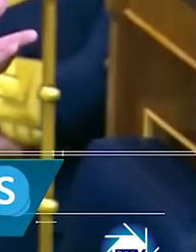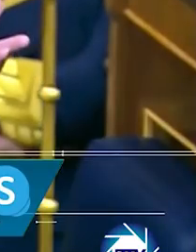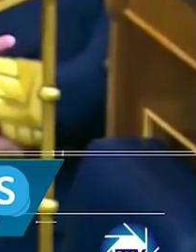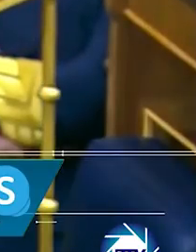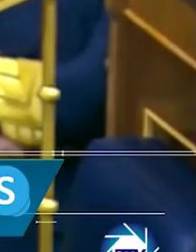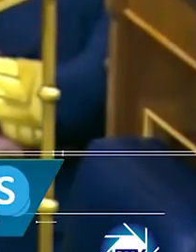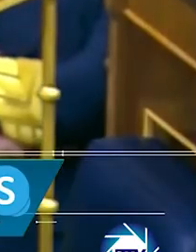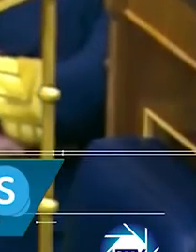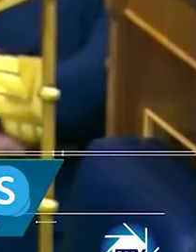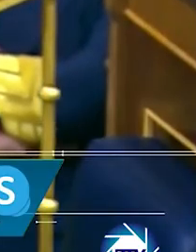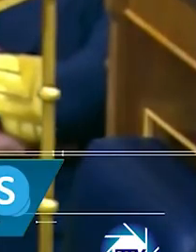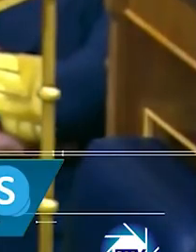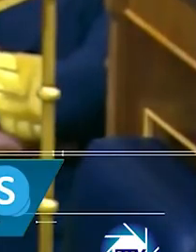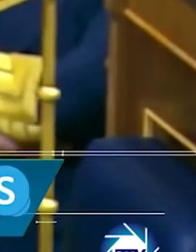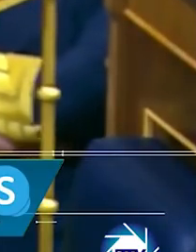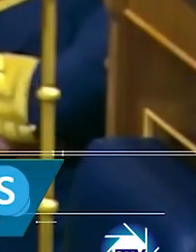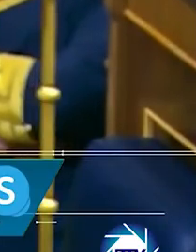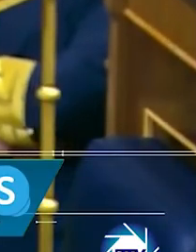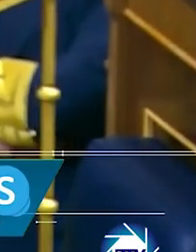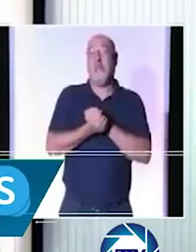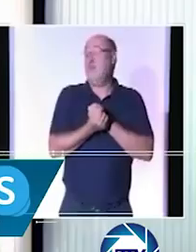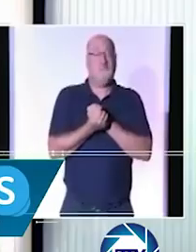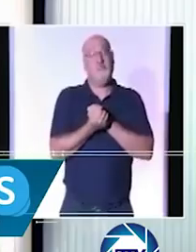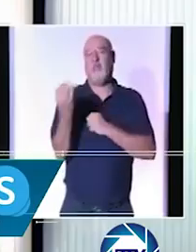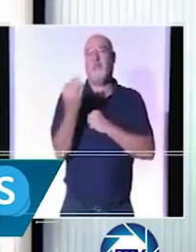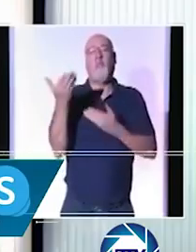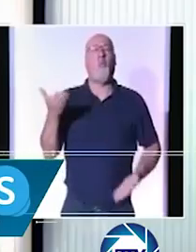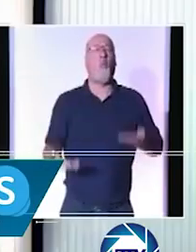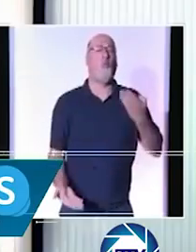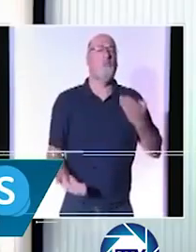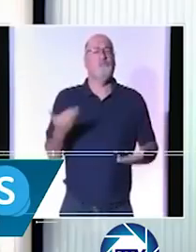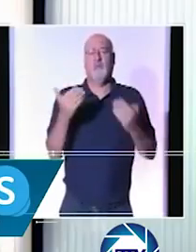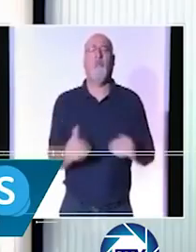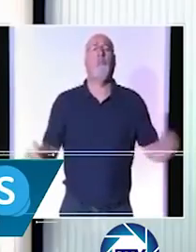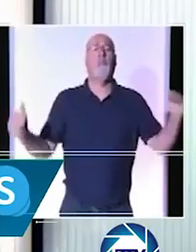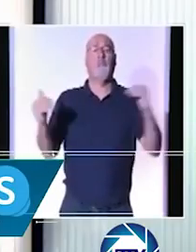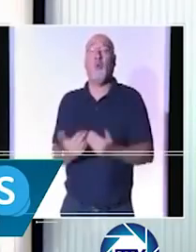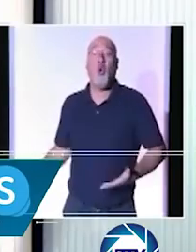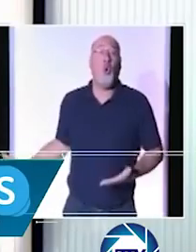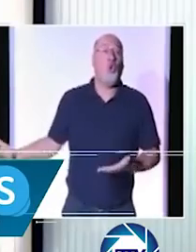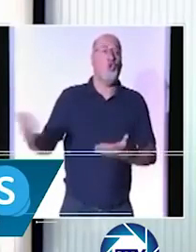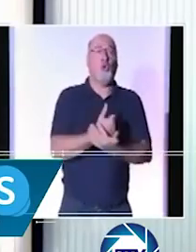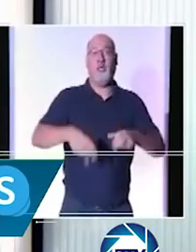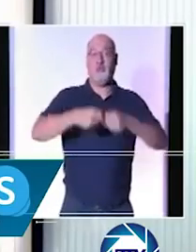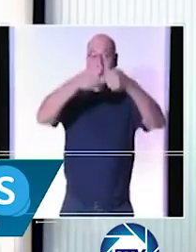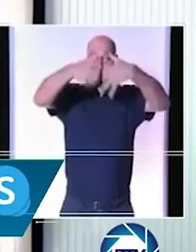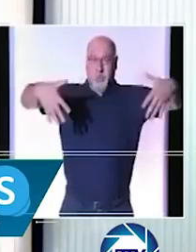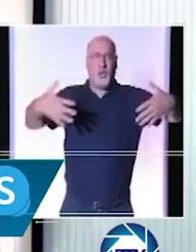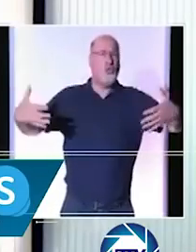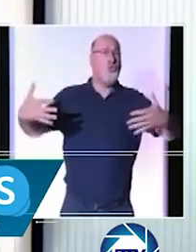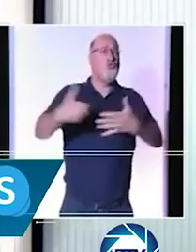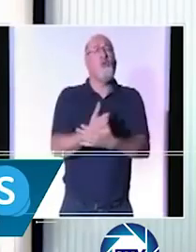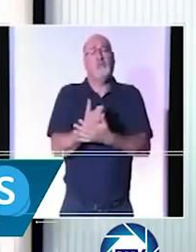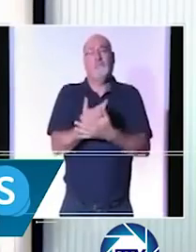consiguiendo convertir a una política que en condiciones normales le hubiera costado salir adelante